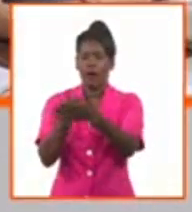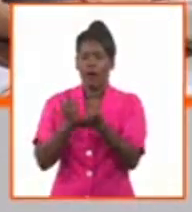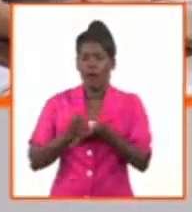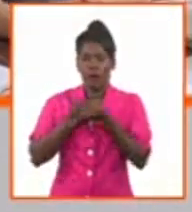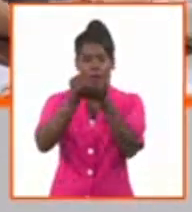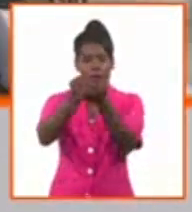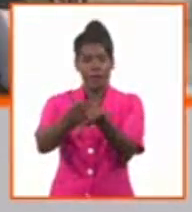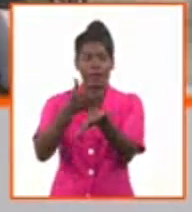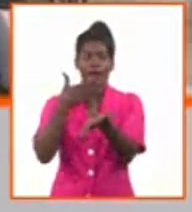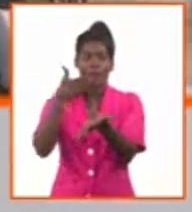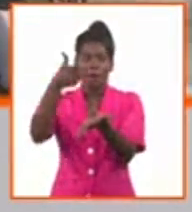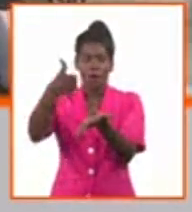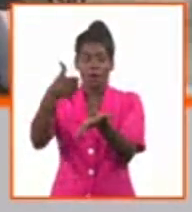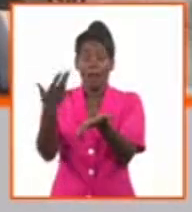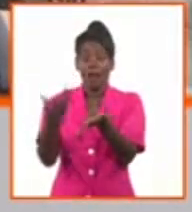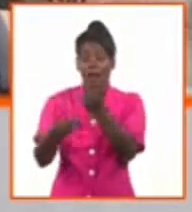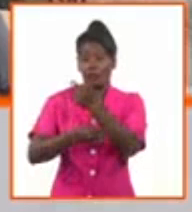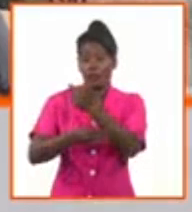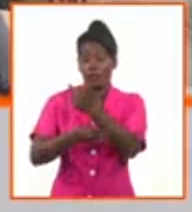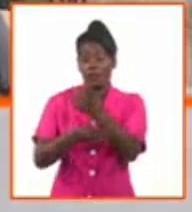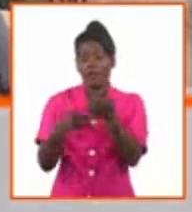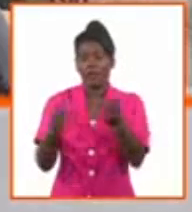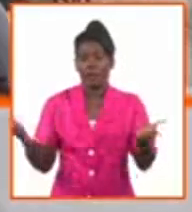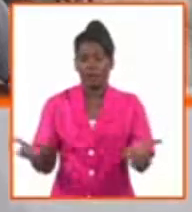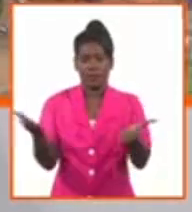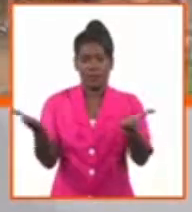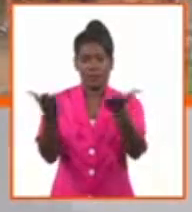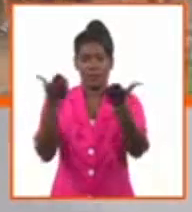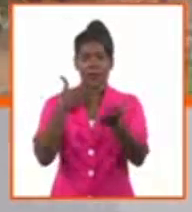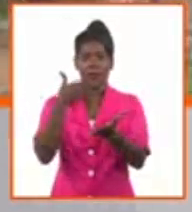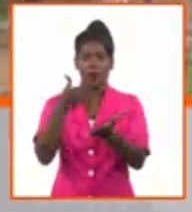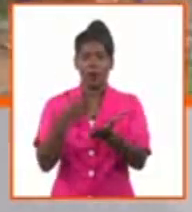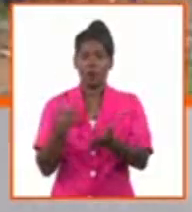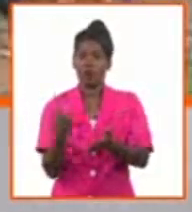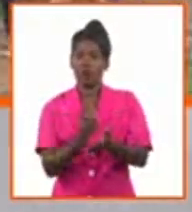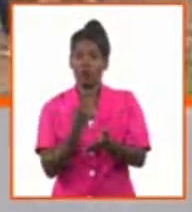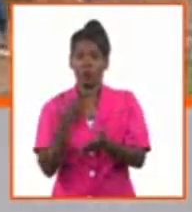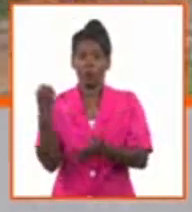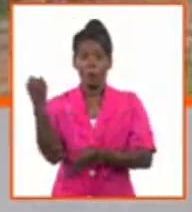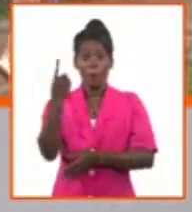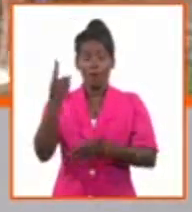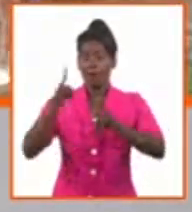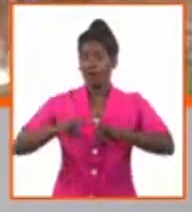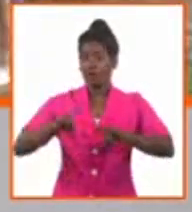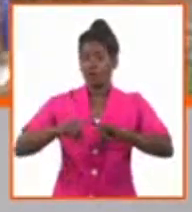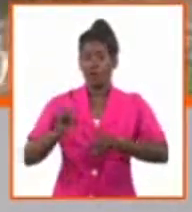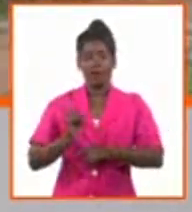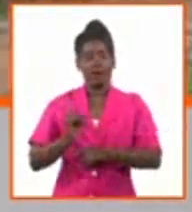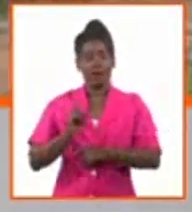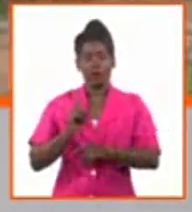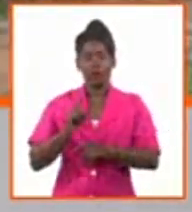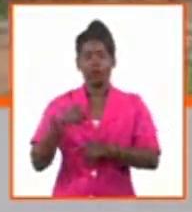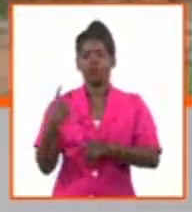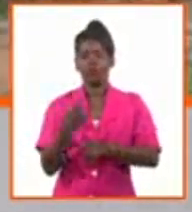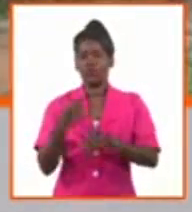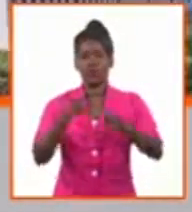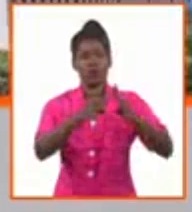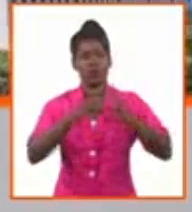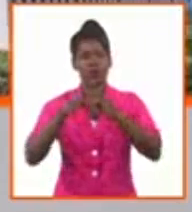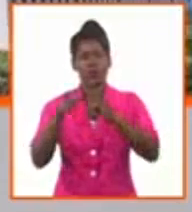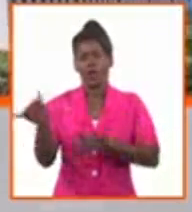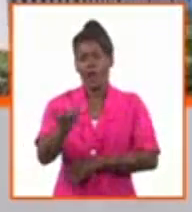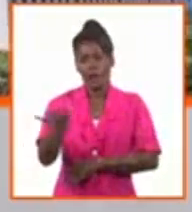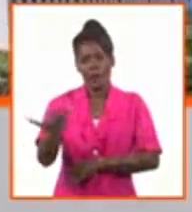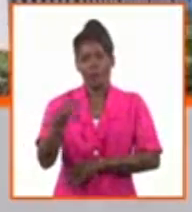es también una premisa, pero fortalecerlos no intramuros de la universidad, sino también llevar el talento universitario hacia